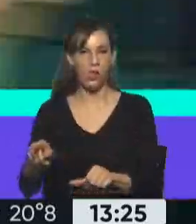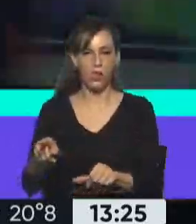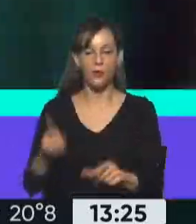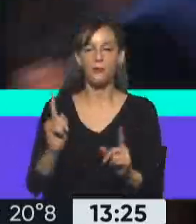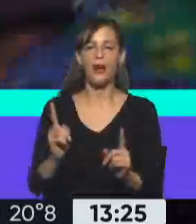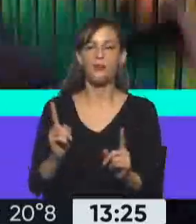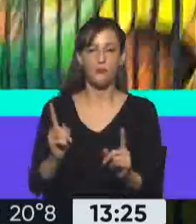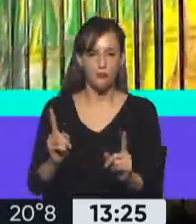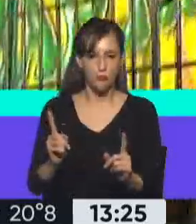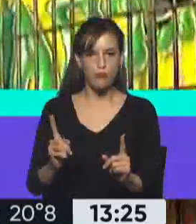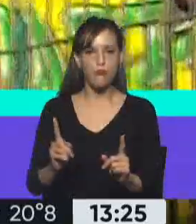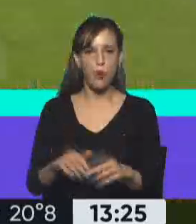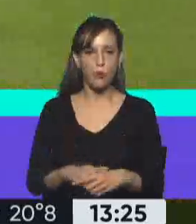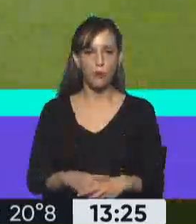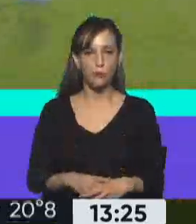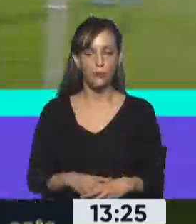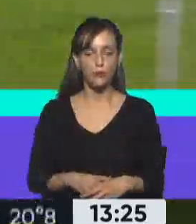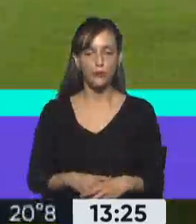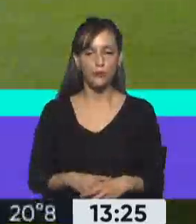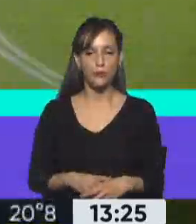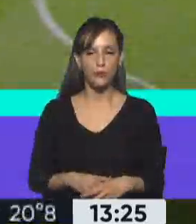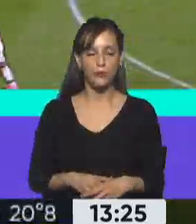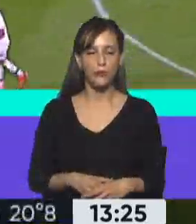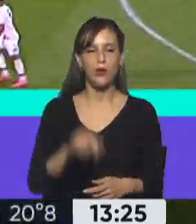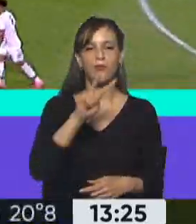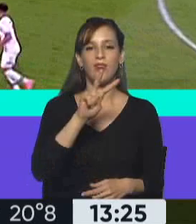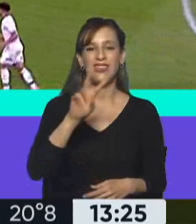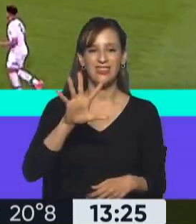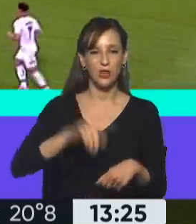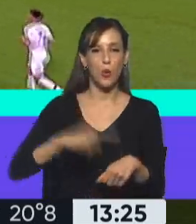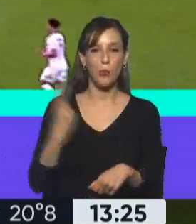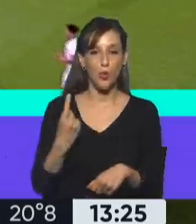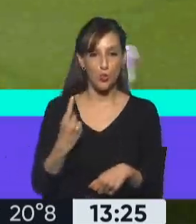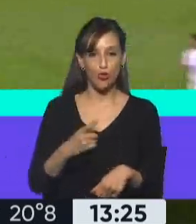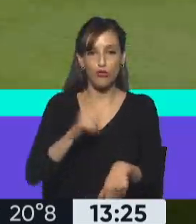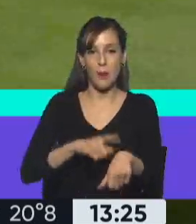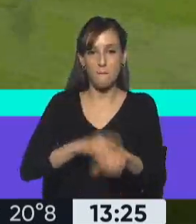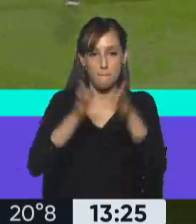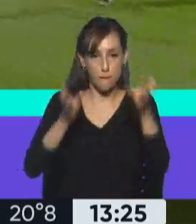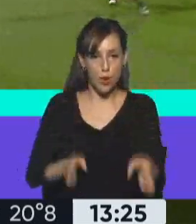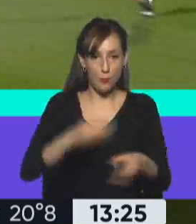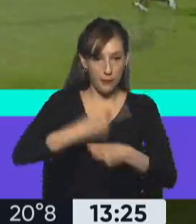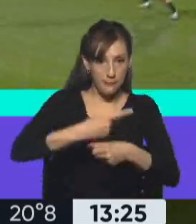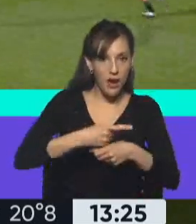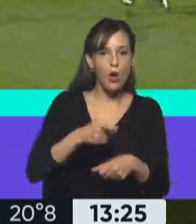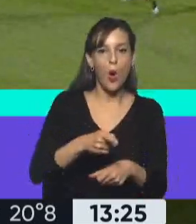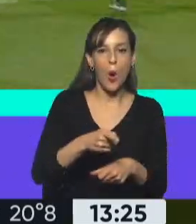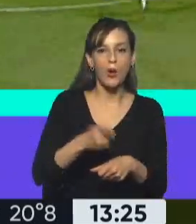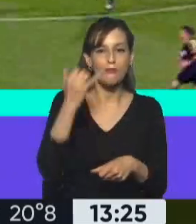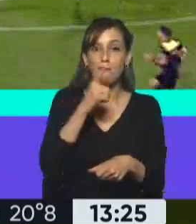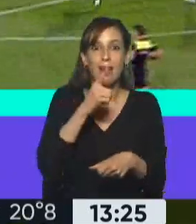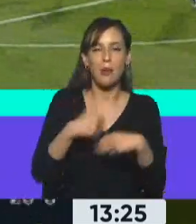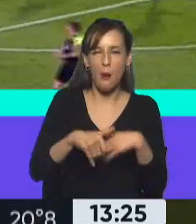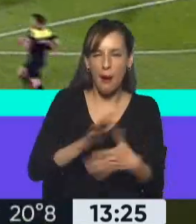ya vimos el primero, este es el segundo, a los 25 minutos de la primera etapa, parecía que sentenciaba la historia,